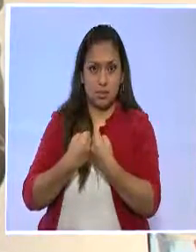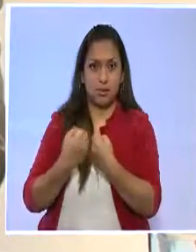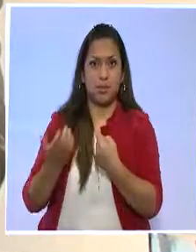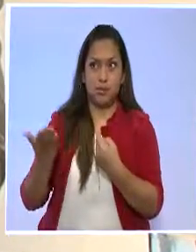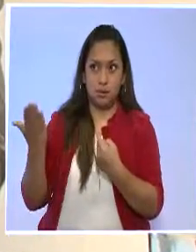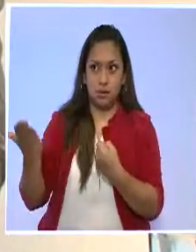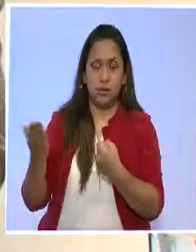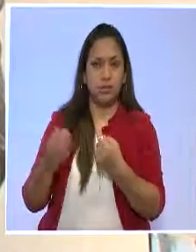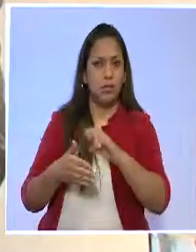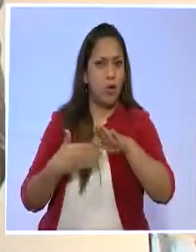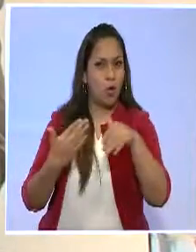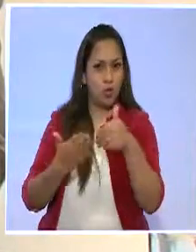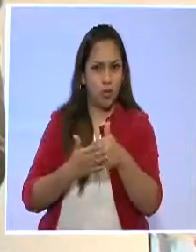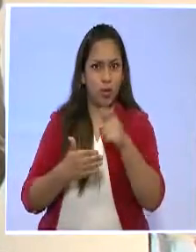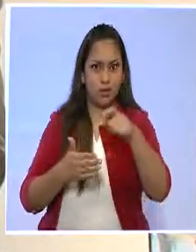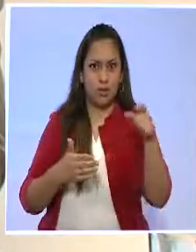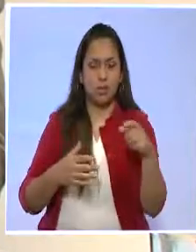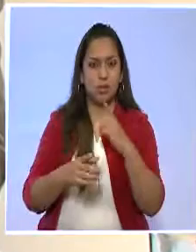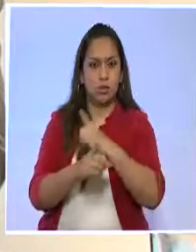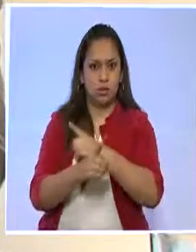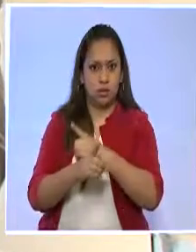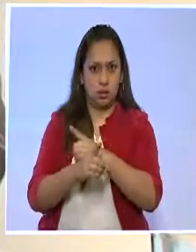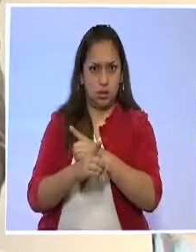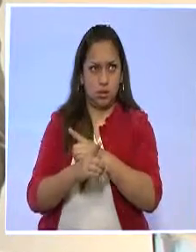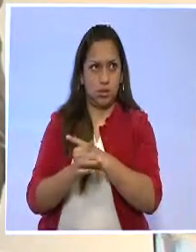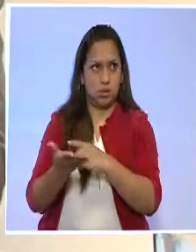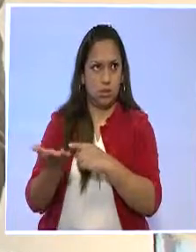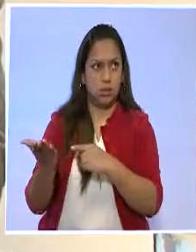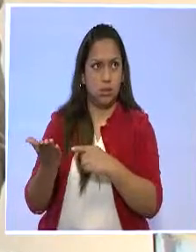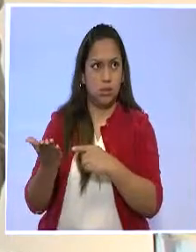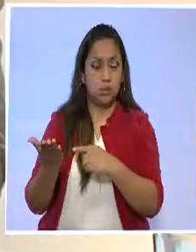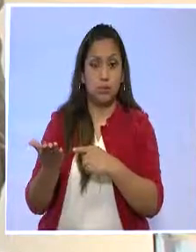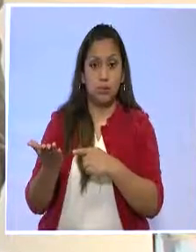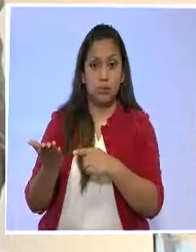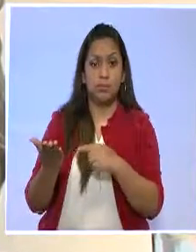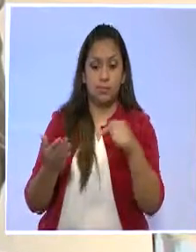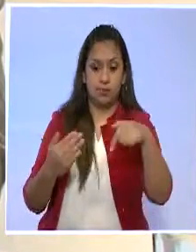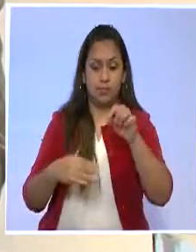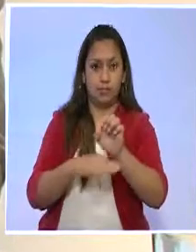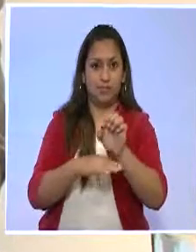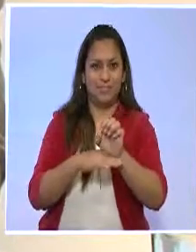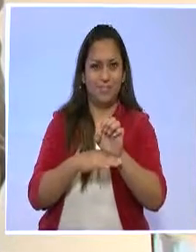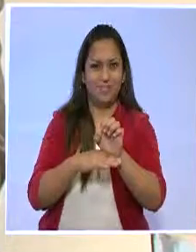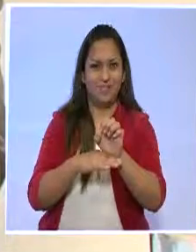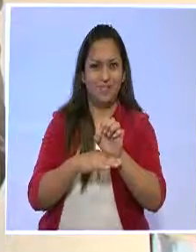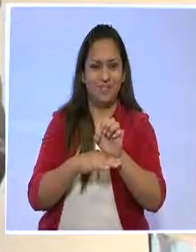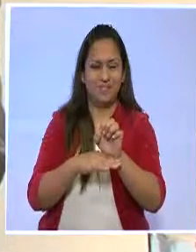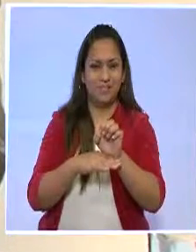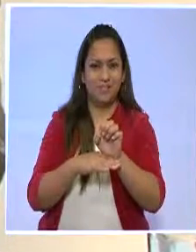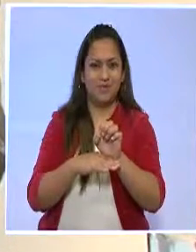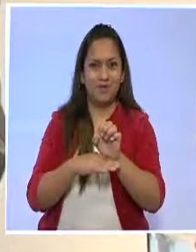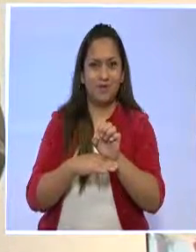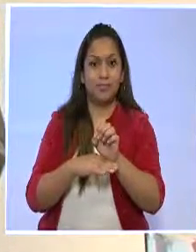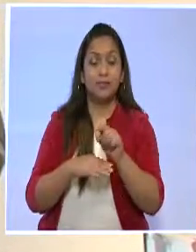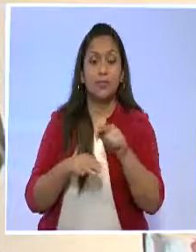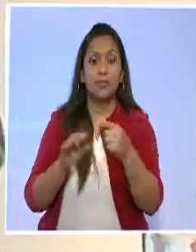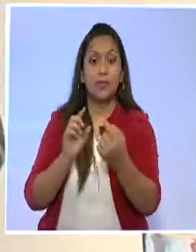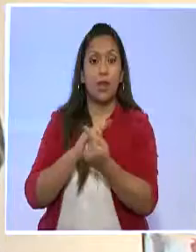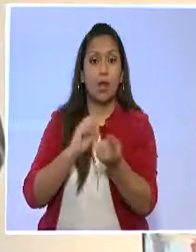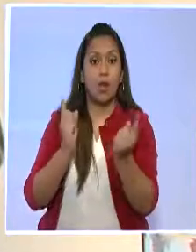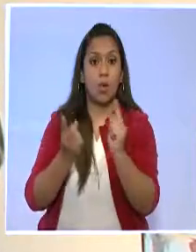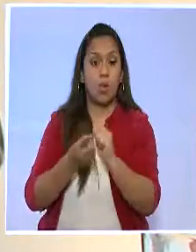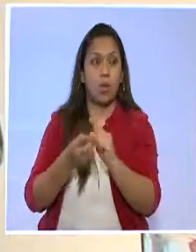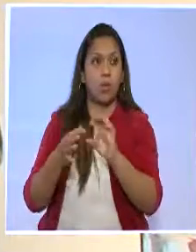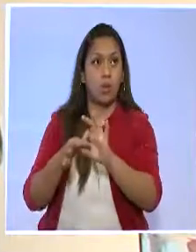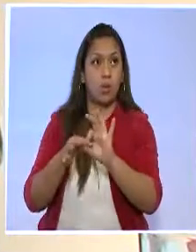todos los beneficiarios de las políticas de discapacidades del país y ahí estaba justamente con el compañero que